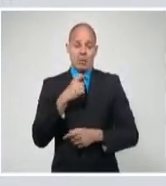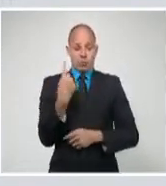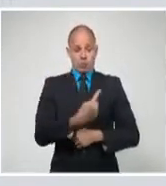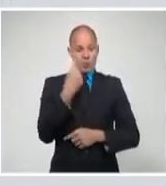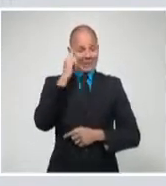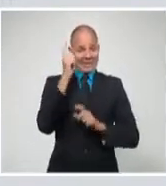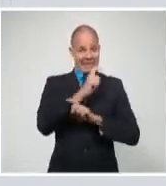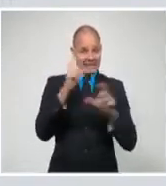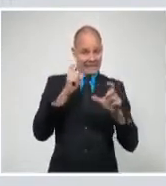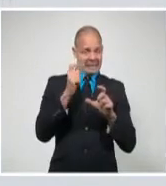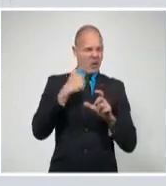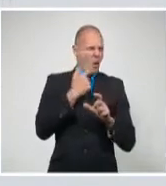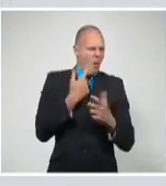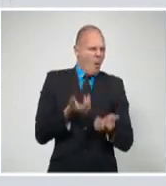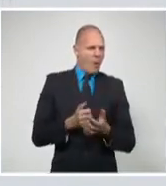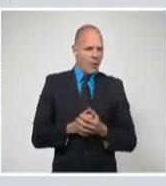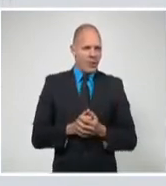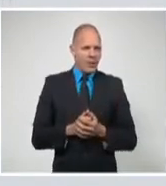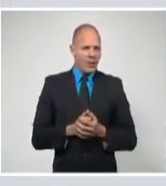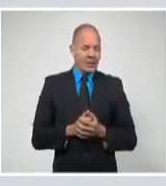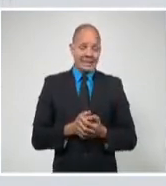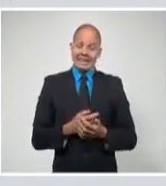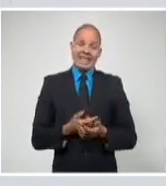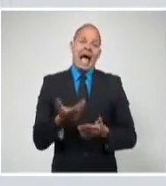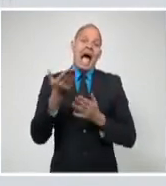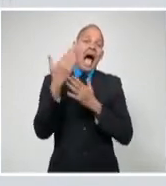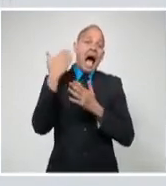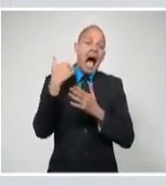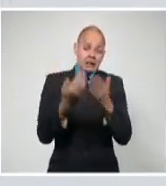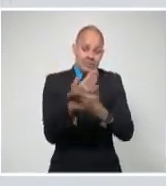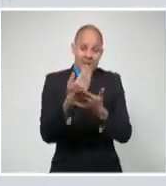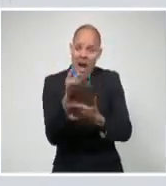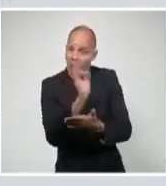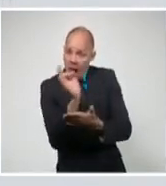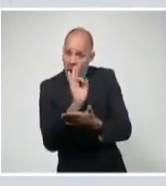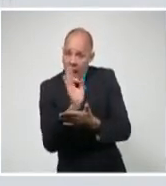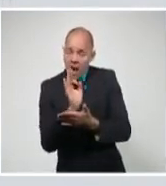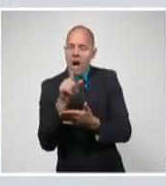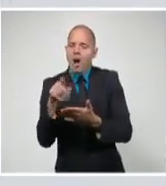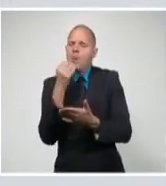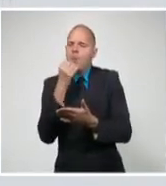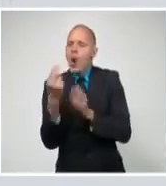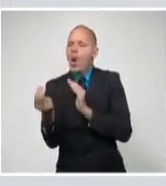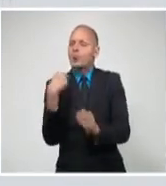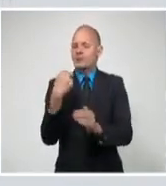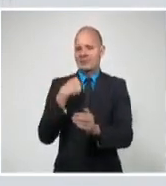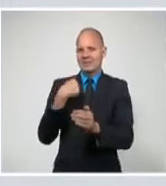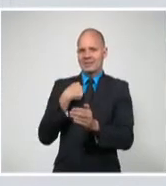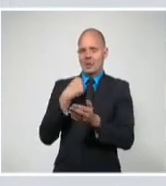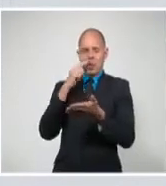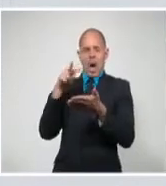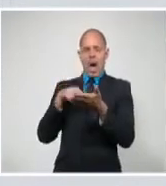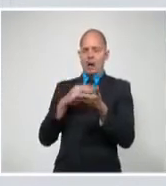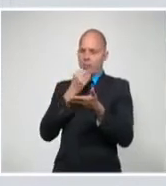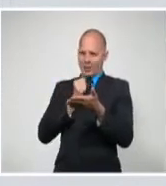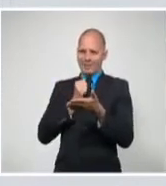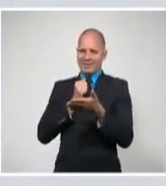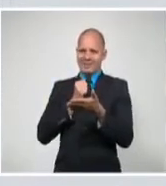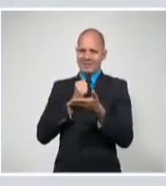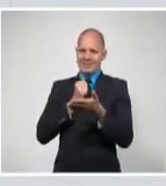ser impresos. De ahí su nombre. Estos trabajos habían transitado por la validación a cargo de colegas